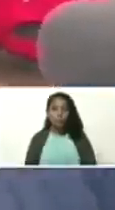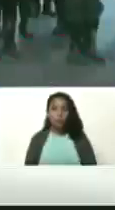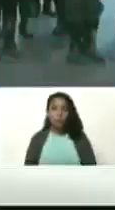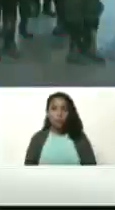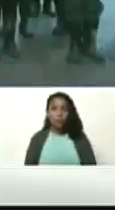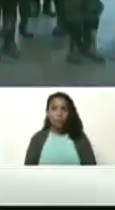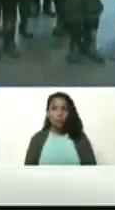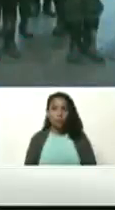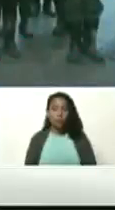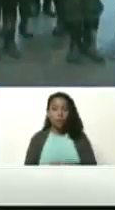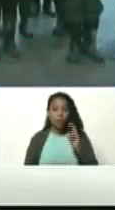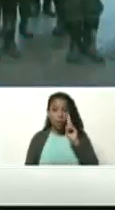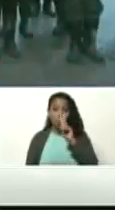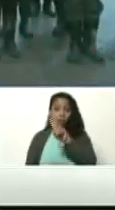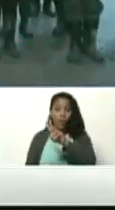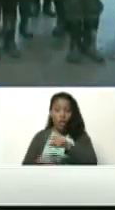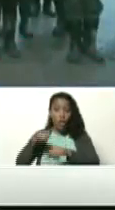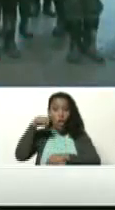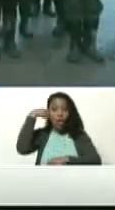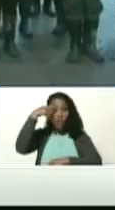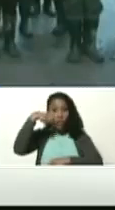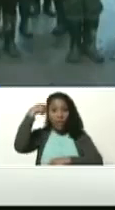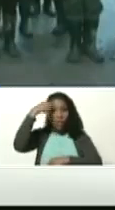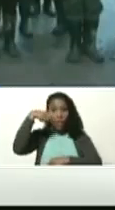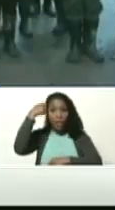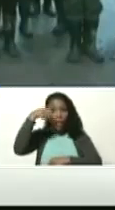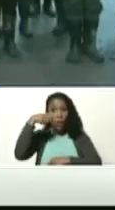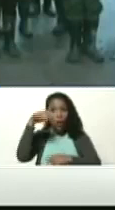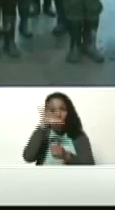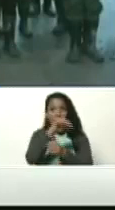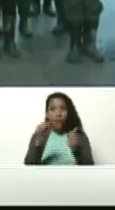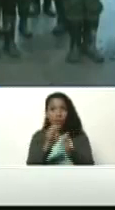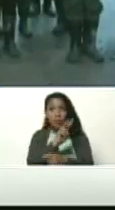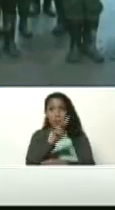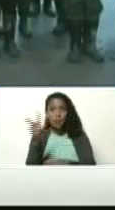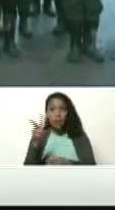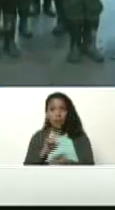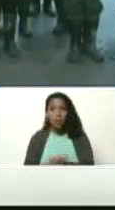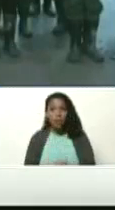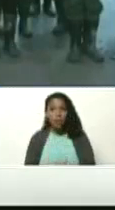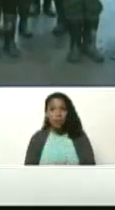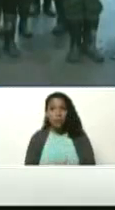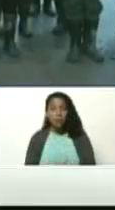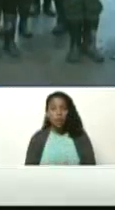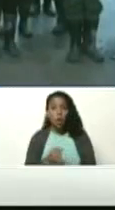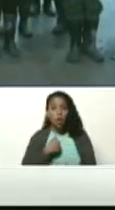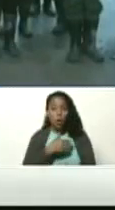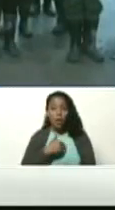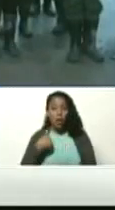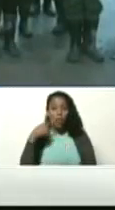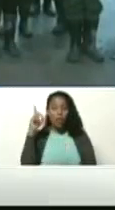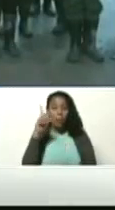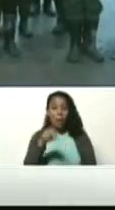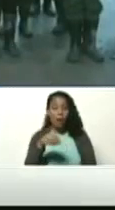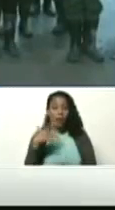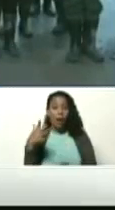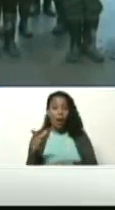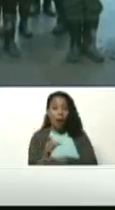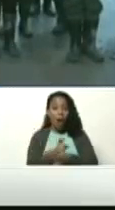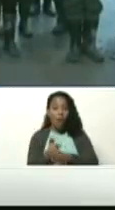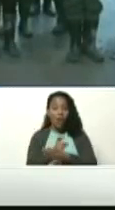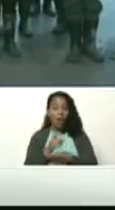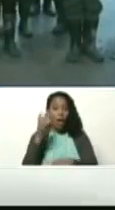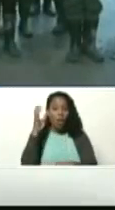Bueno, estamos viendo las imágenes. Está la vicepresidenta. Yo quisiera también que la